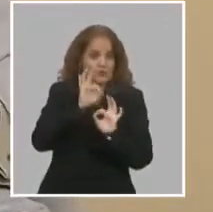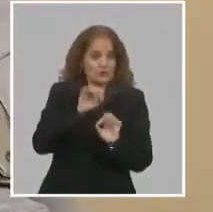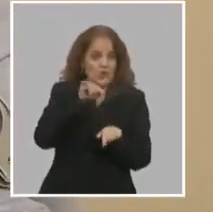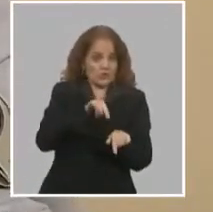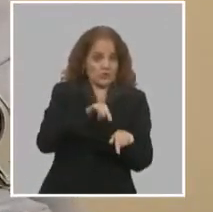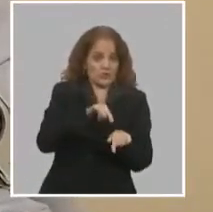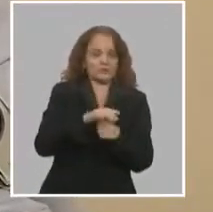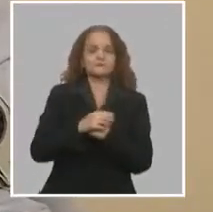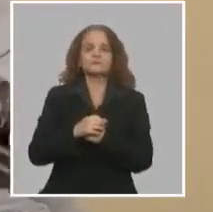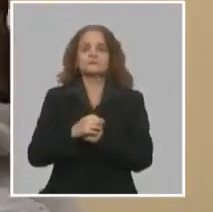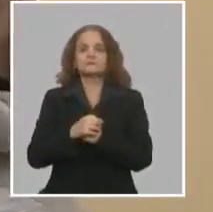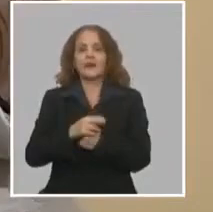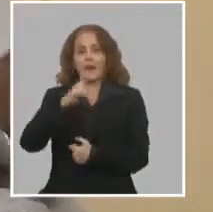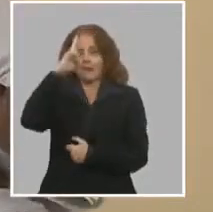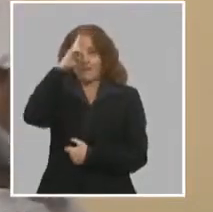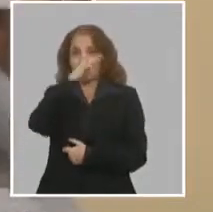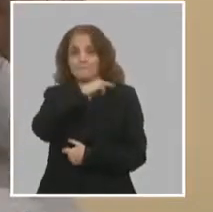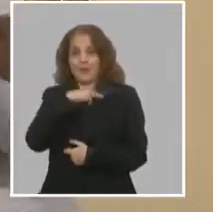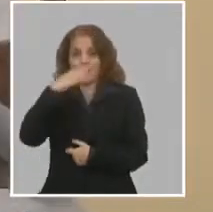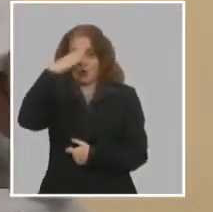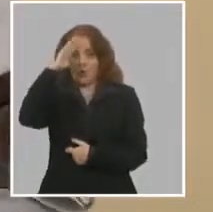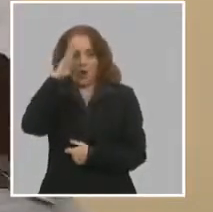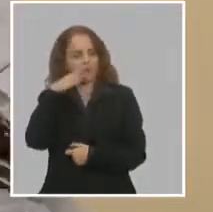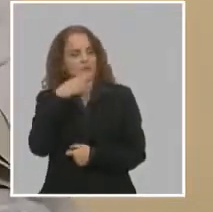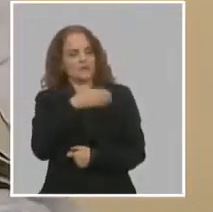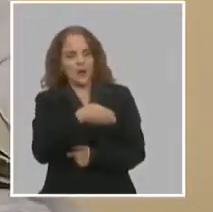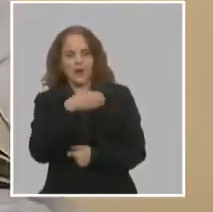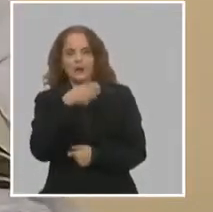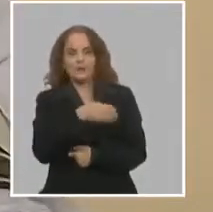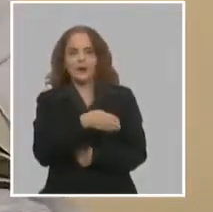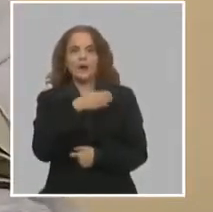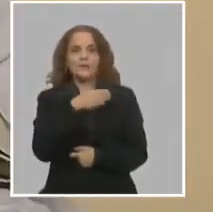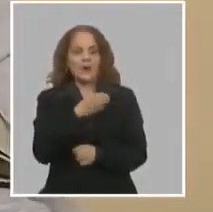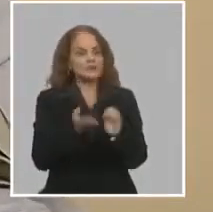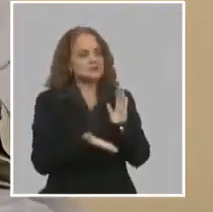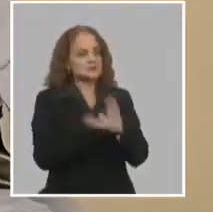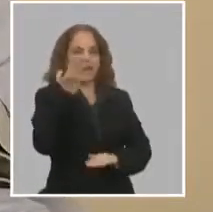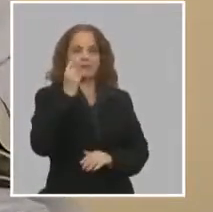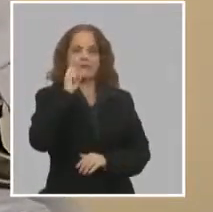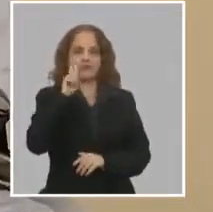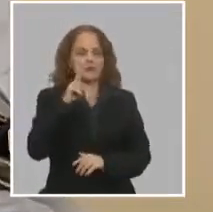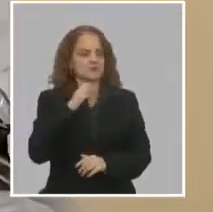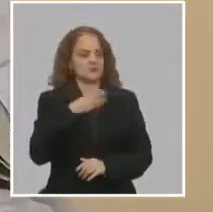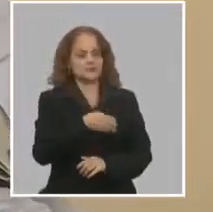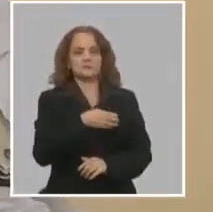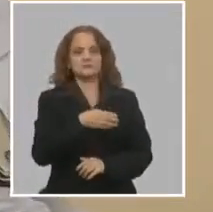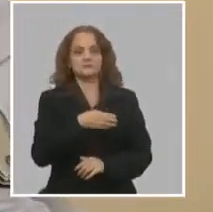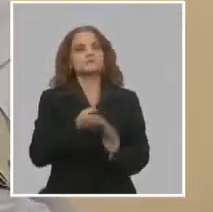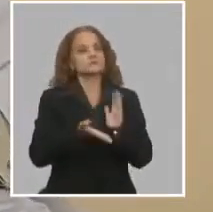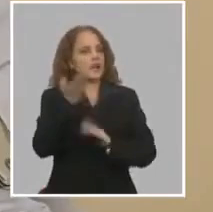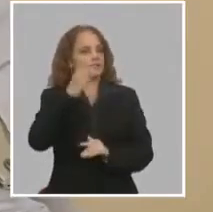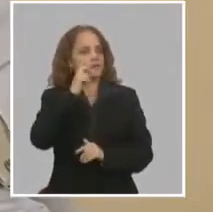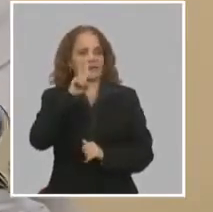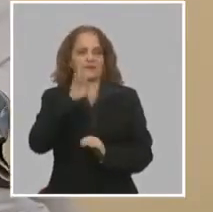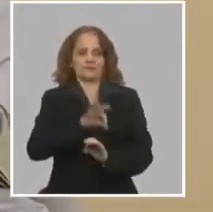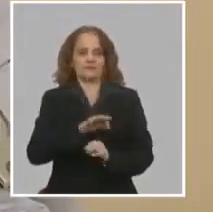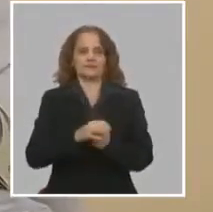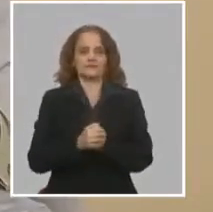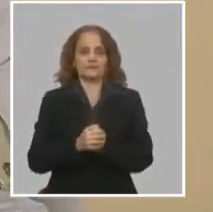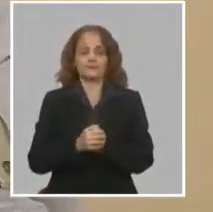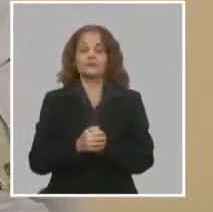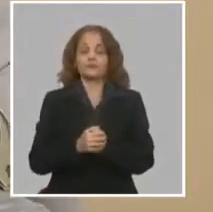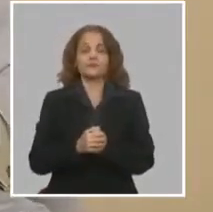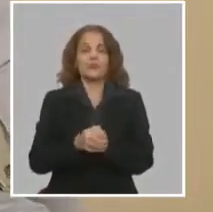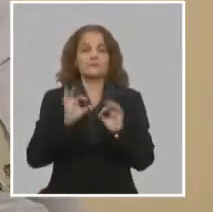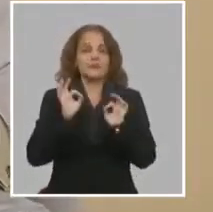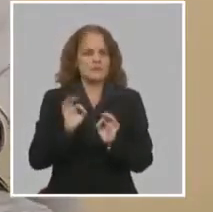salvada. Vida salvada, logramos como tal, y quisimos, llevándolo por el concepto que lleva, el cual llevamos por